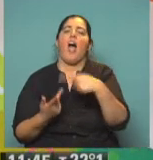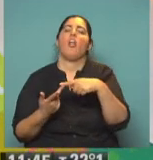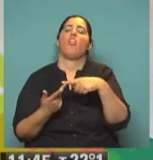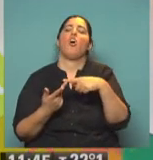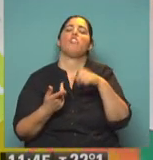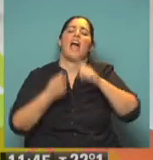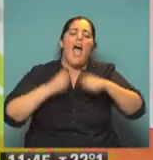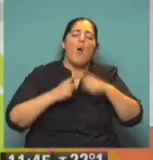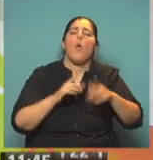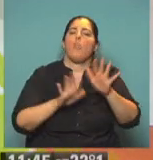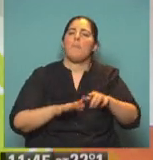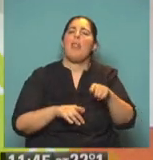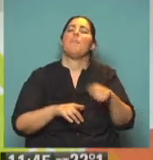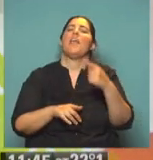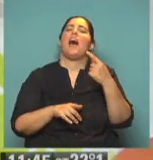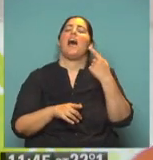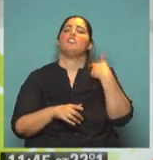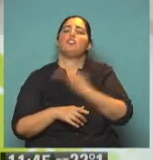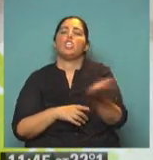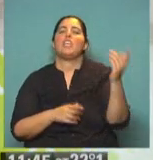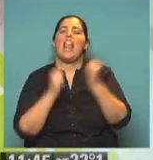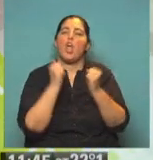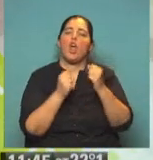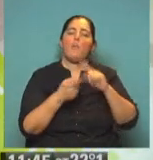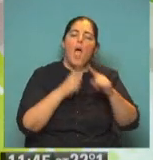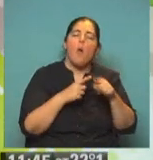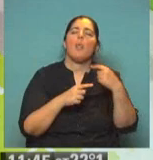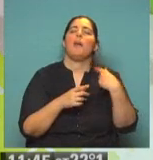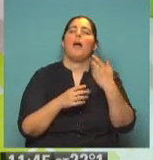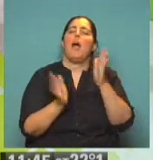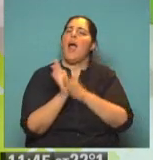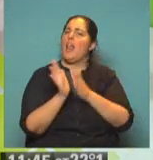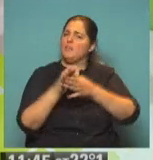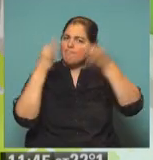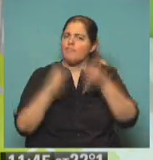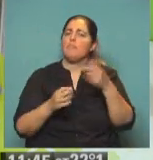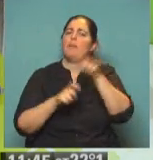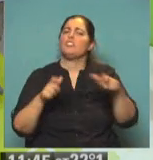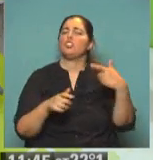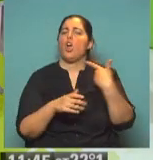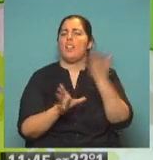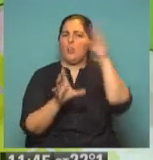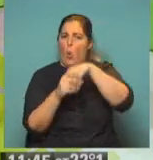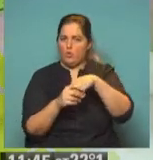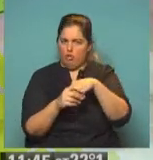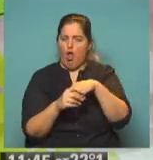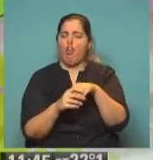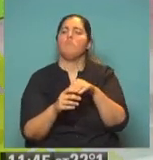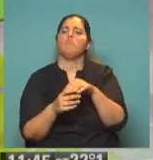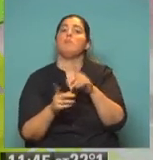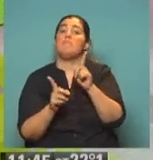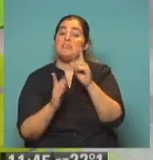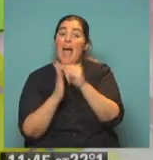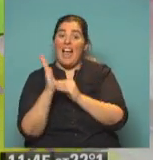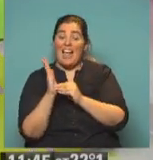hacer acuerdos sociales y económicos para garantizar la inclusión de las personas que están afuera de todo. Bueno, dentro de esa